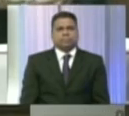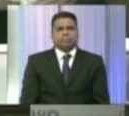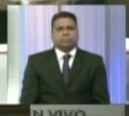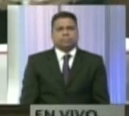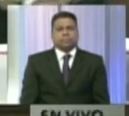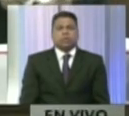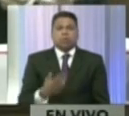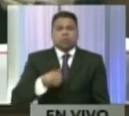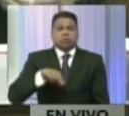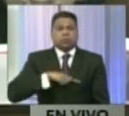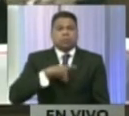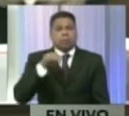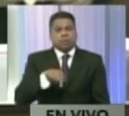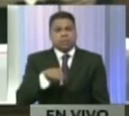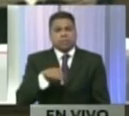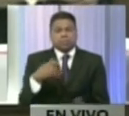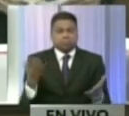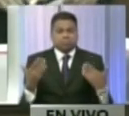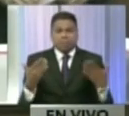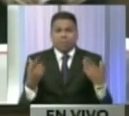Estamos en el marco de la emergencia económica.